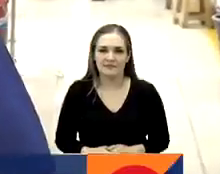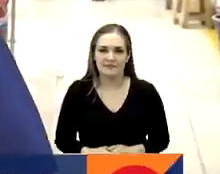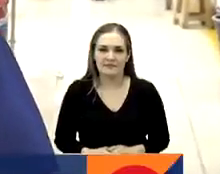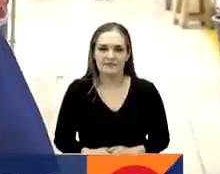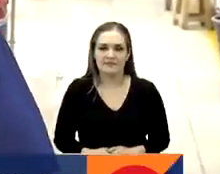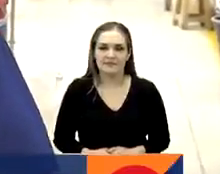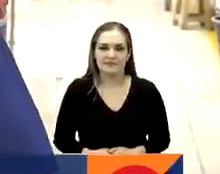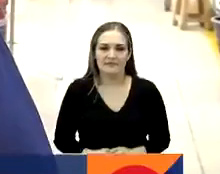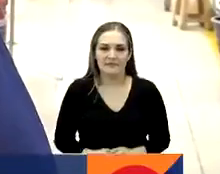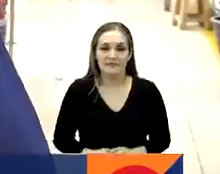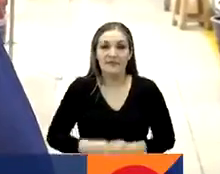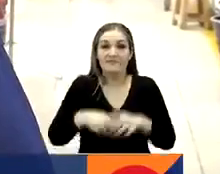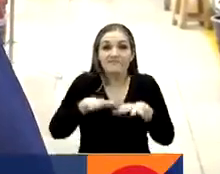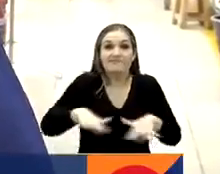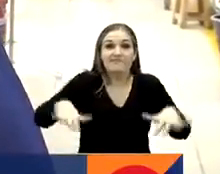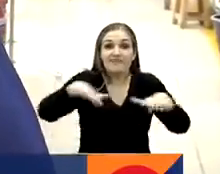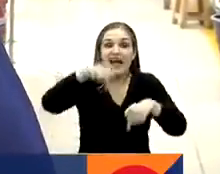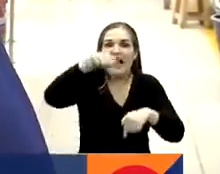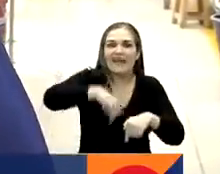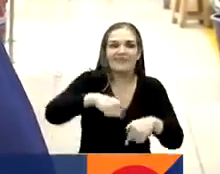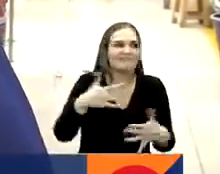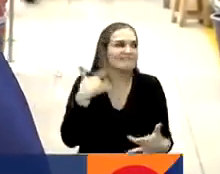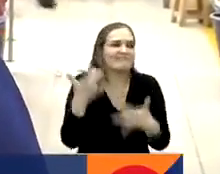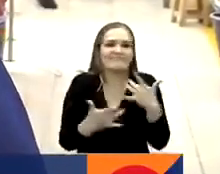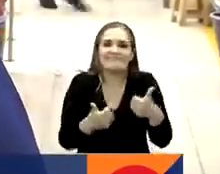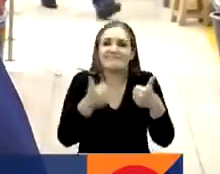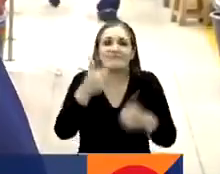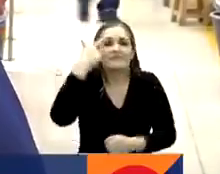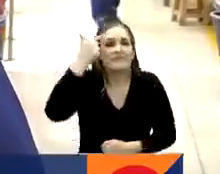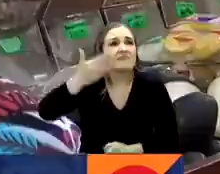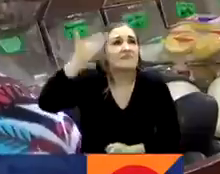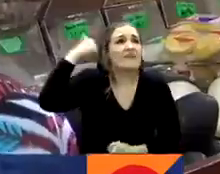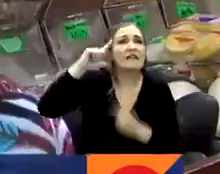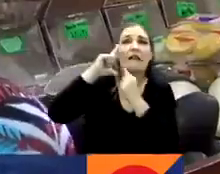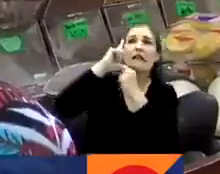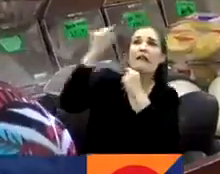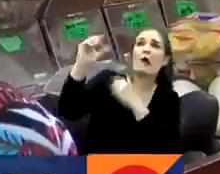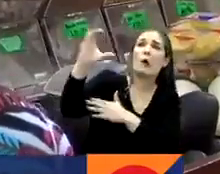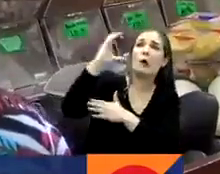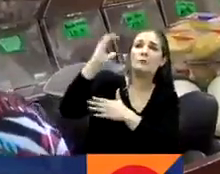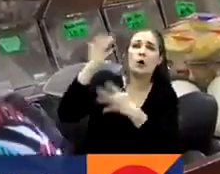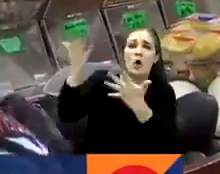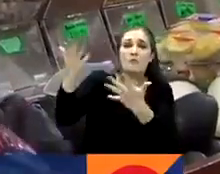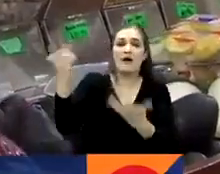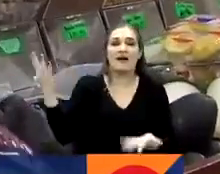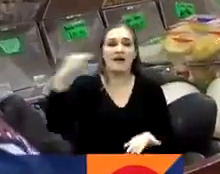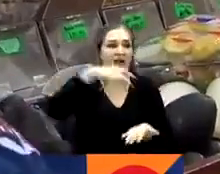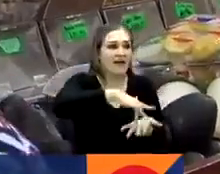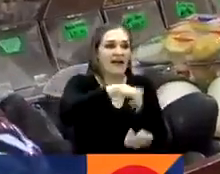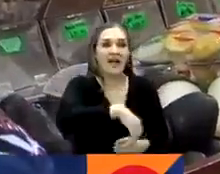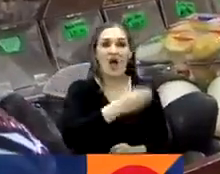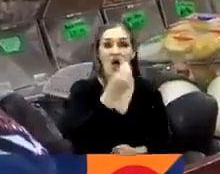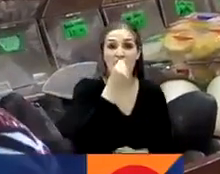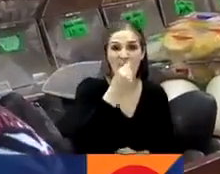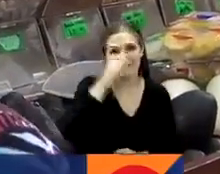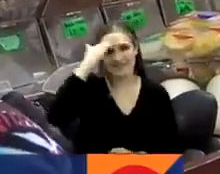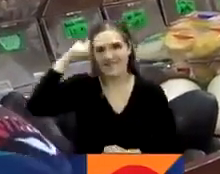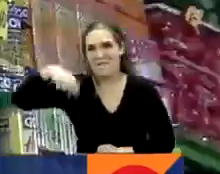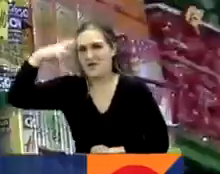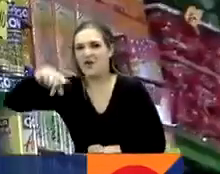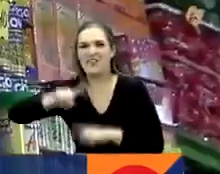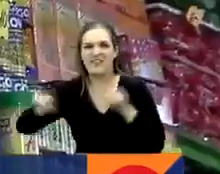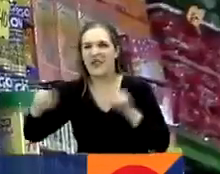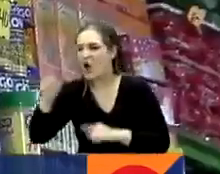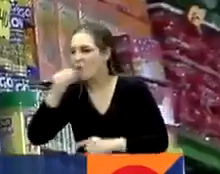Es poderlas disfrutar acá también, estando pues lejos de nuestra tierra. Uno va a comer acá y todo es picante, pues la comida es muy diferente, o